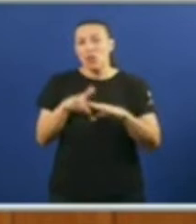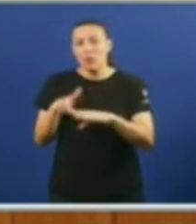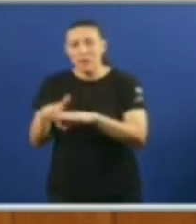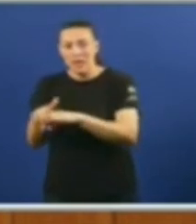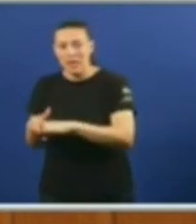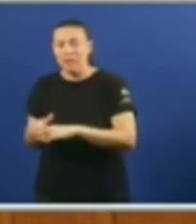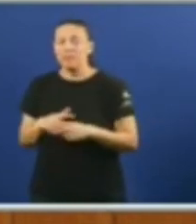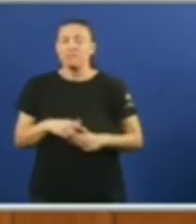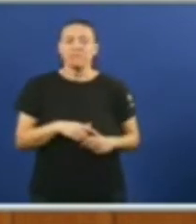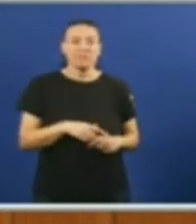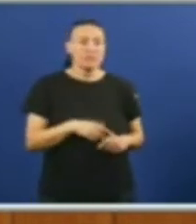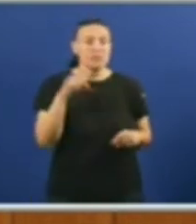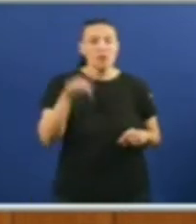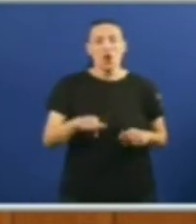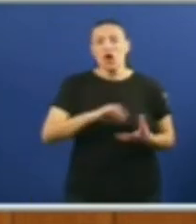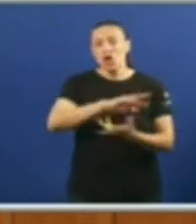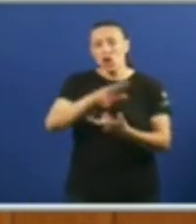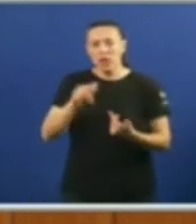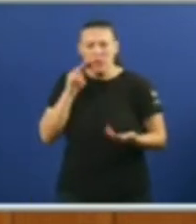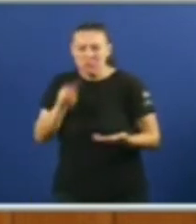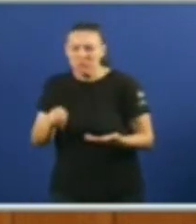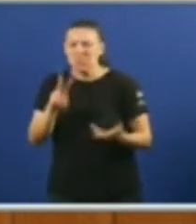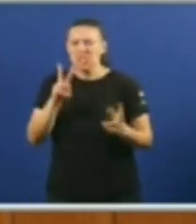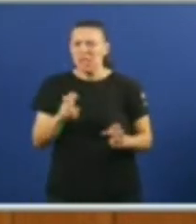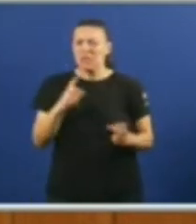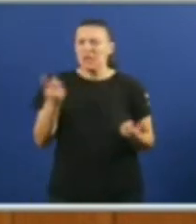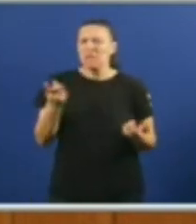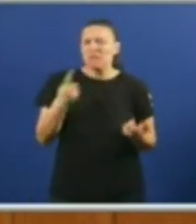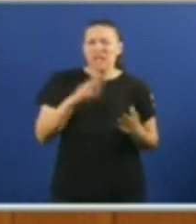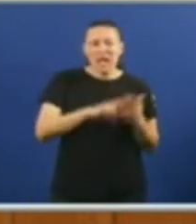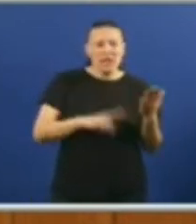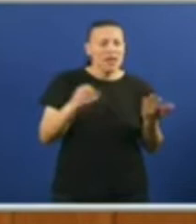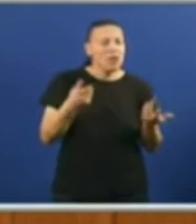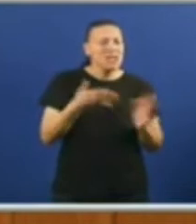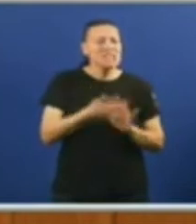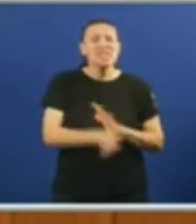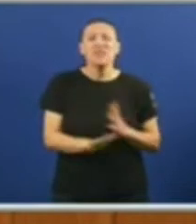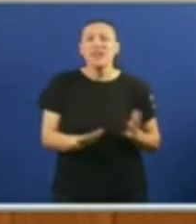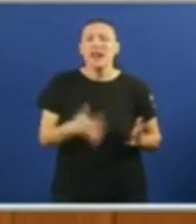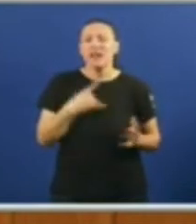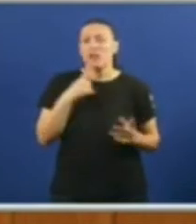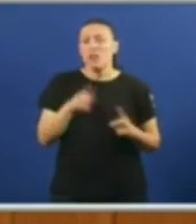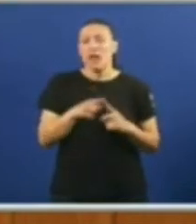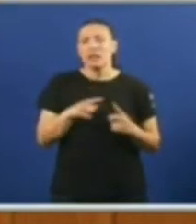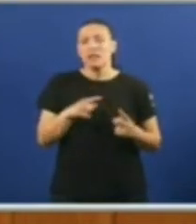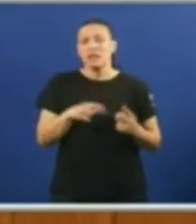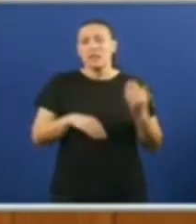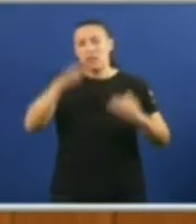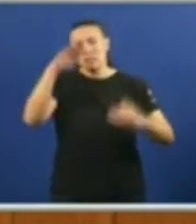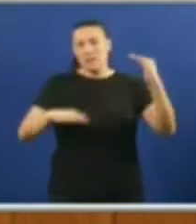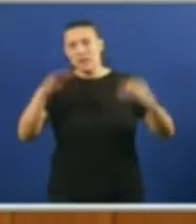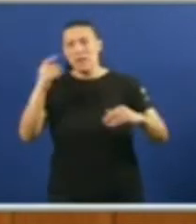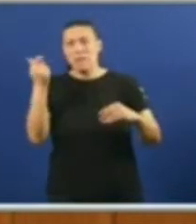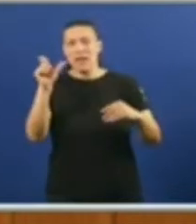Hoxe mesmo tiñamos unha noticia de que significa isto para Galiza, un sistema que introduce unha inestabilidade nos